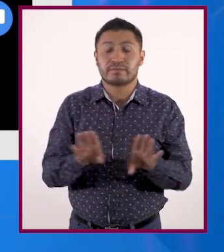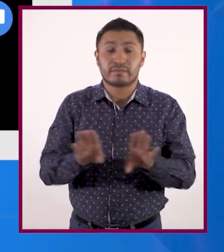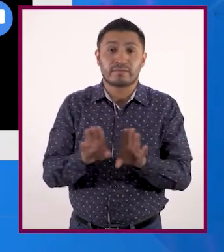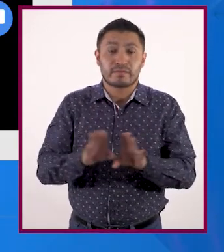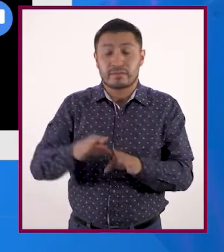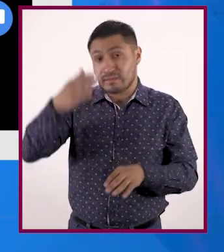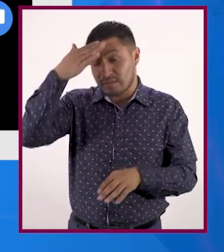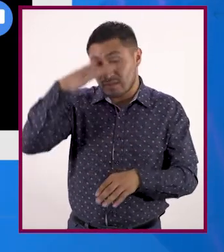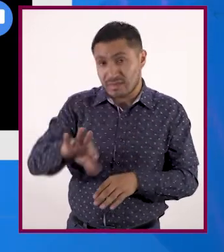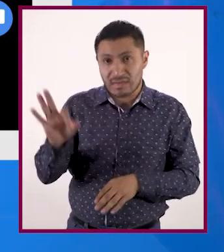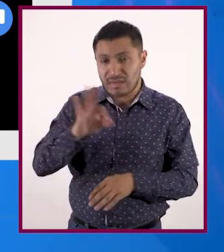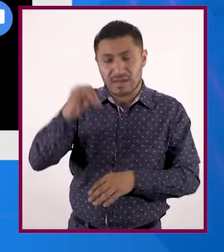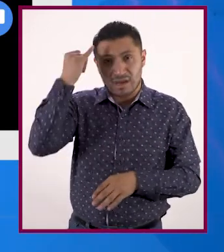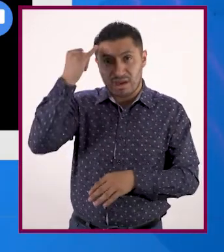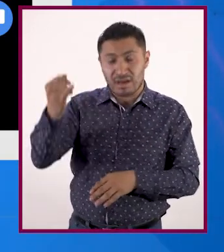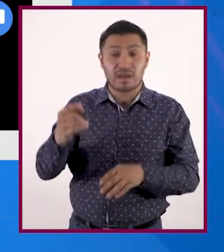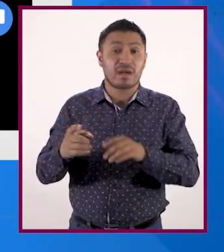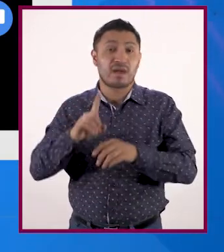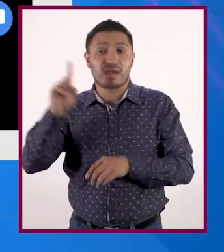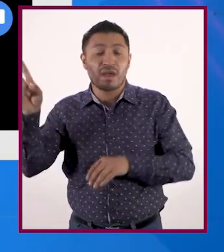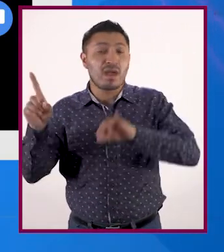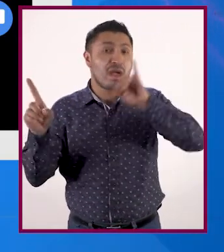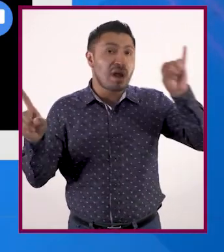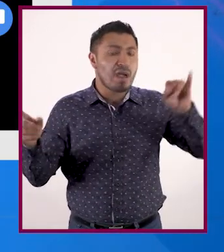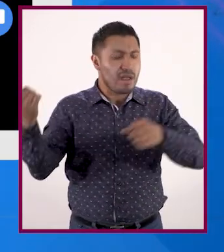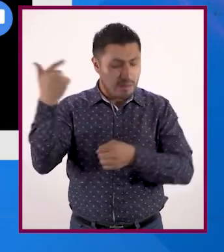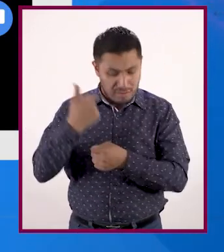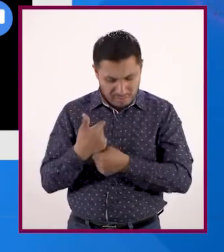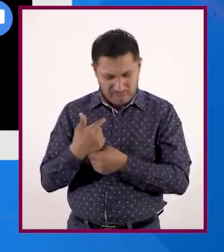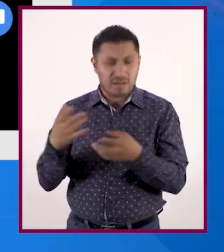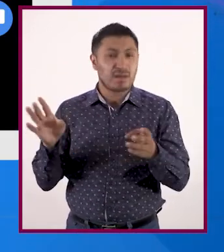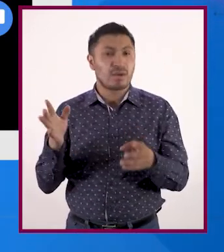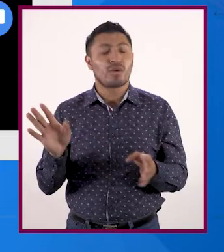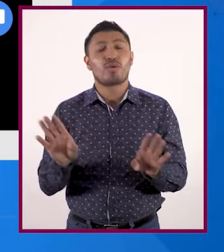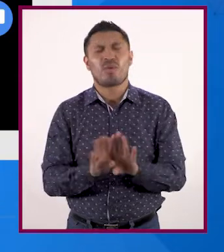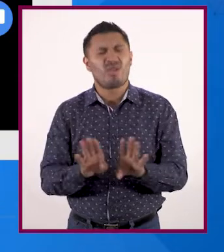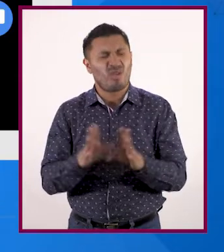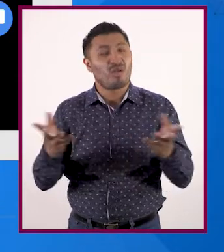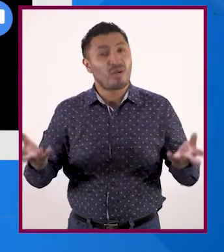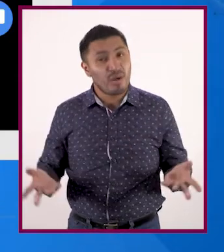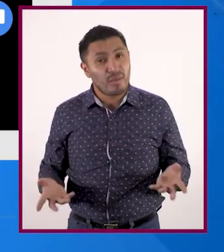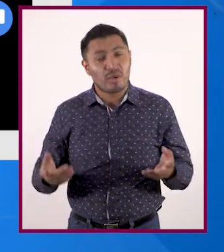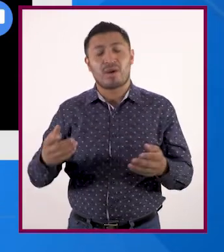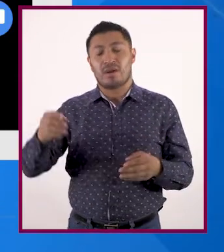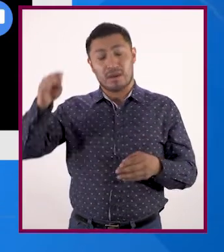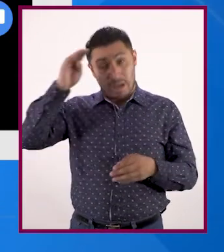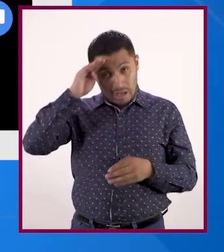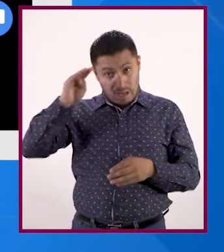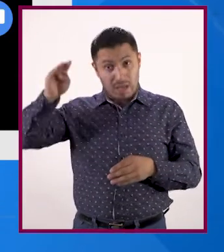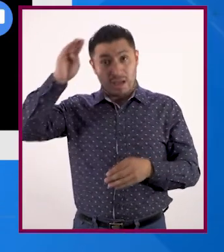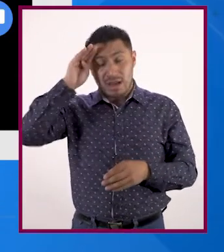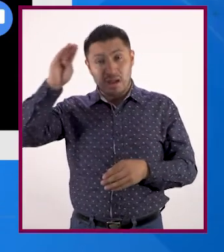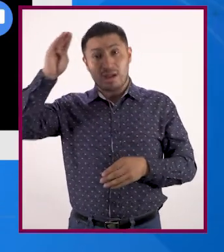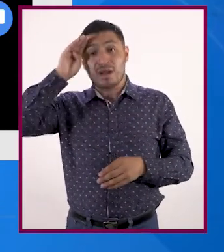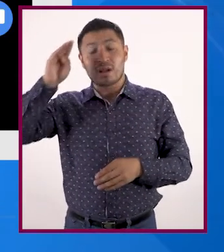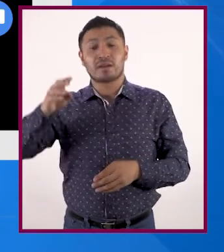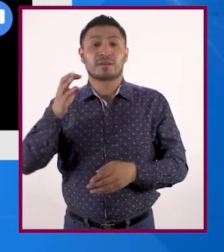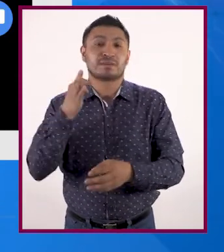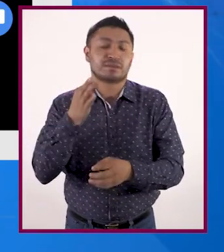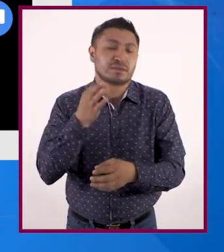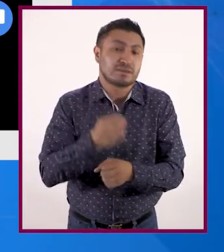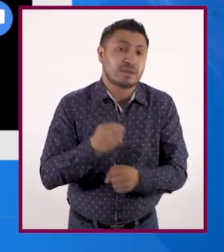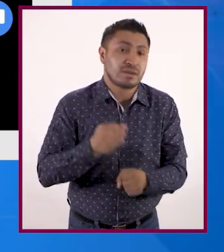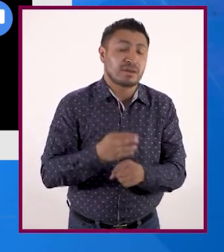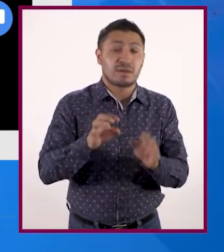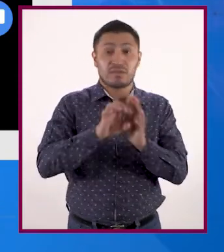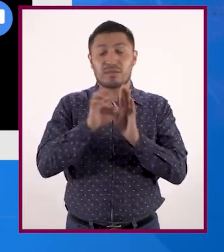saber si nuestra ideología es de derecha o de izquierda pues básicamente ven viendo los espectros en su momento digamos viéndolo en este momento